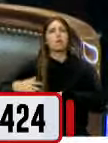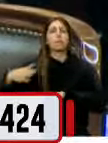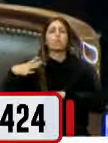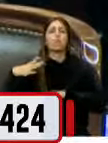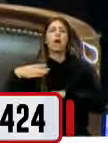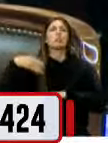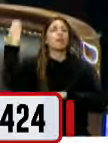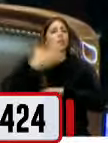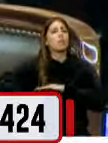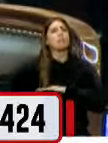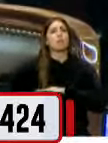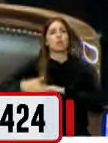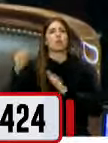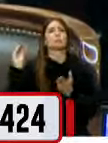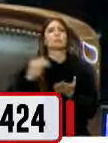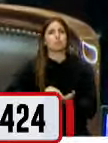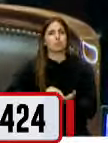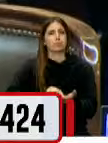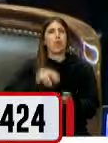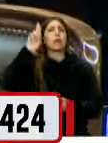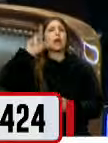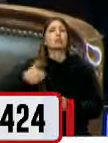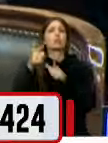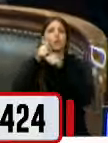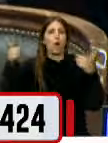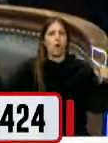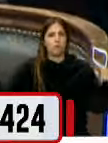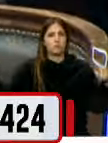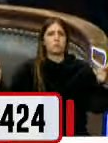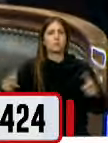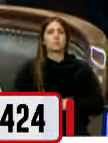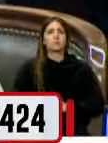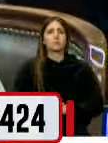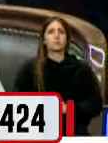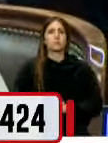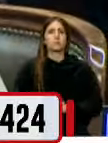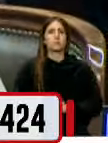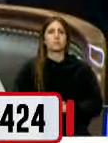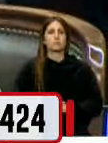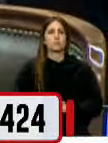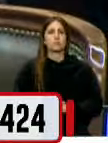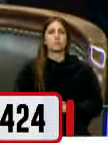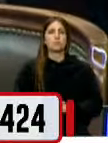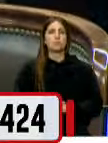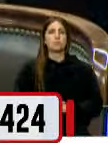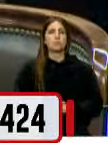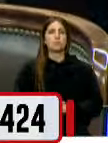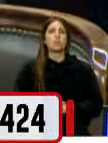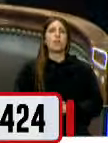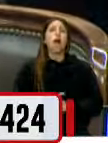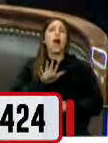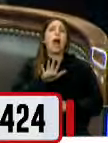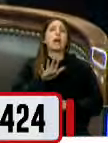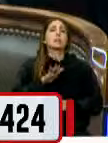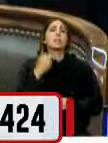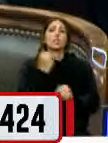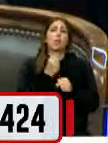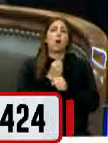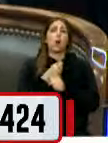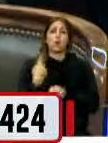cordón policial, sí, ahí sí, lo vemos. Sí, eso te iba a preguntar, porque sí. Por ahora todo está marcha arriba de las veredas